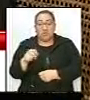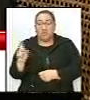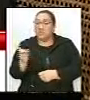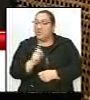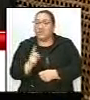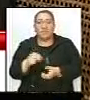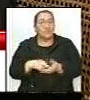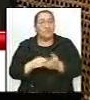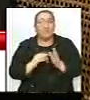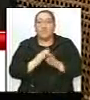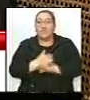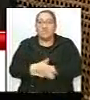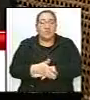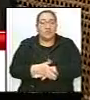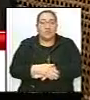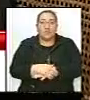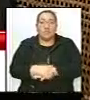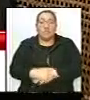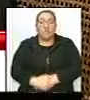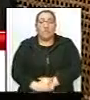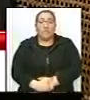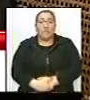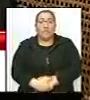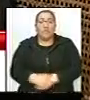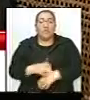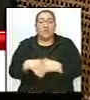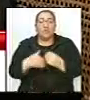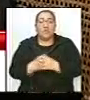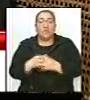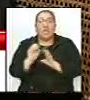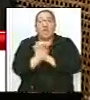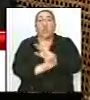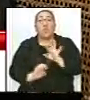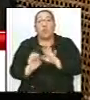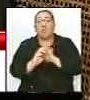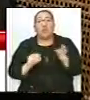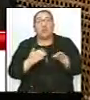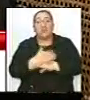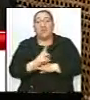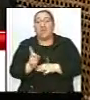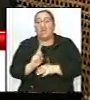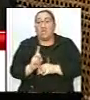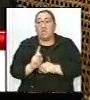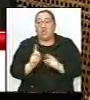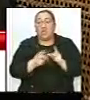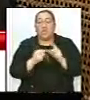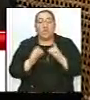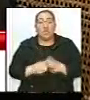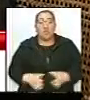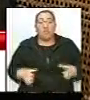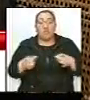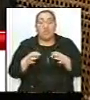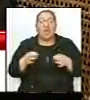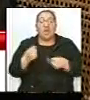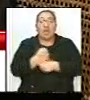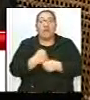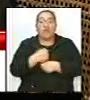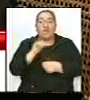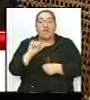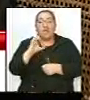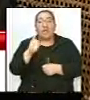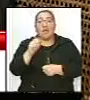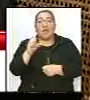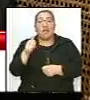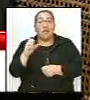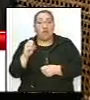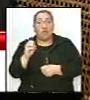van a entrar a la zona, a toda Europa. Y la bolsa, y el café y el cacao, sobre